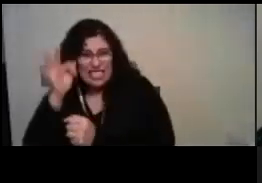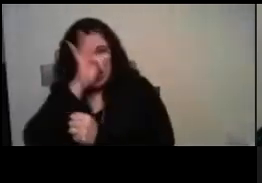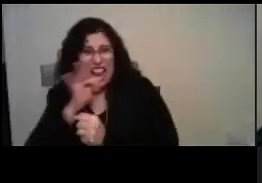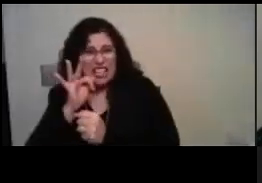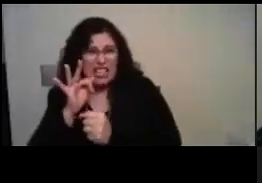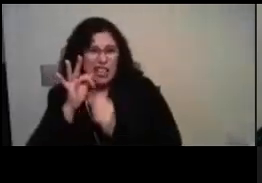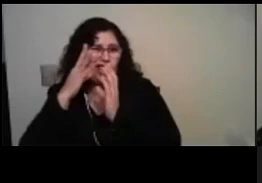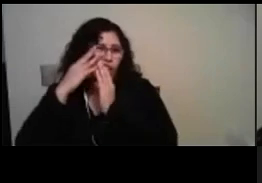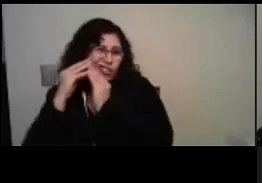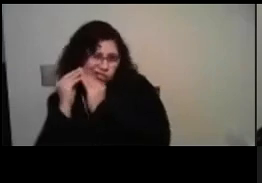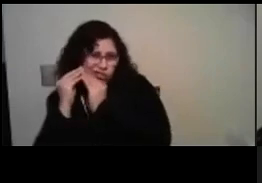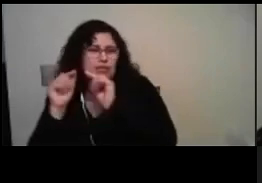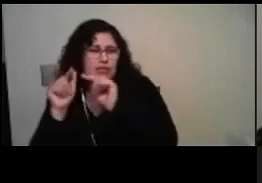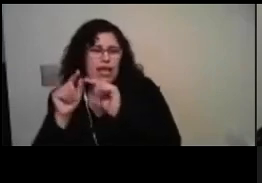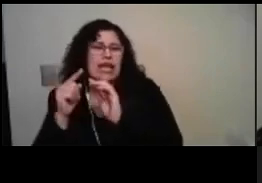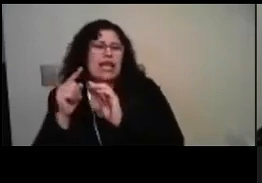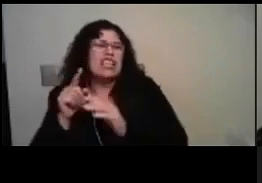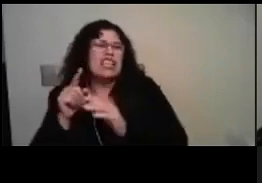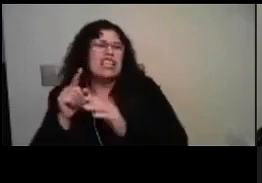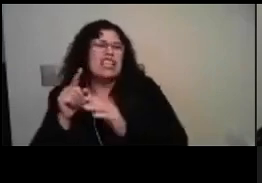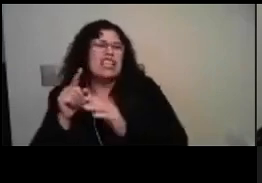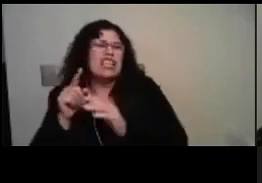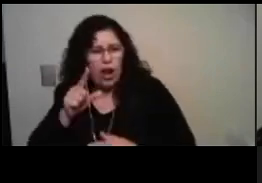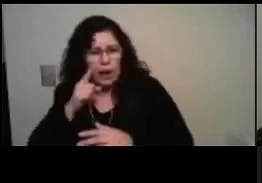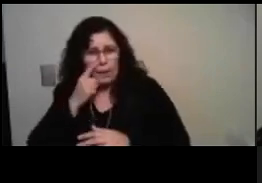la sintomatología,